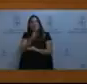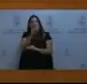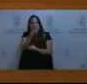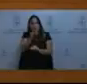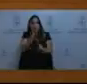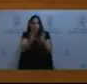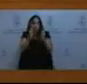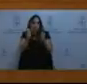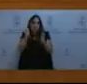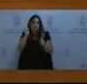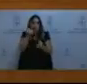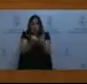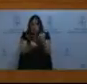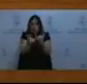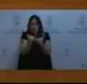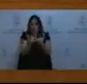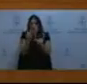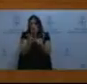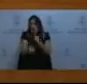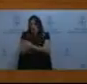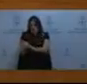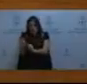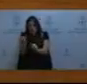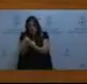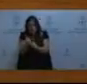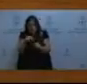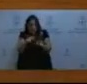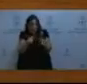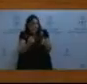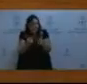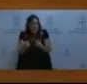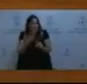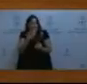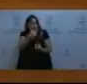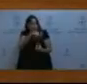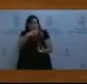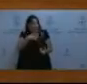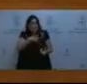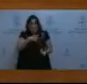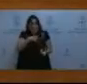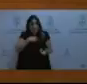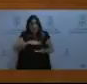económico y de creación de empleo, que lo necesitamos, pues o ustedes